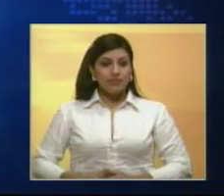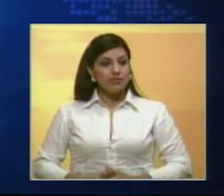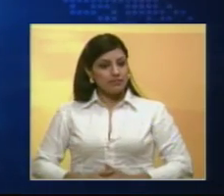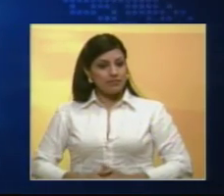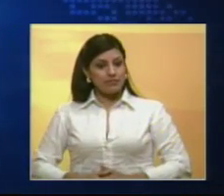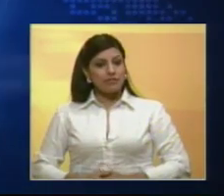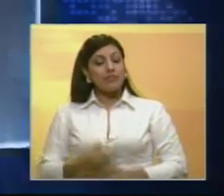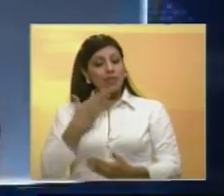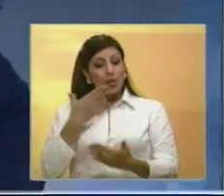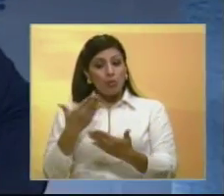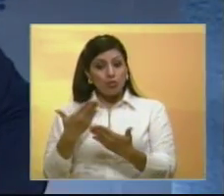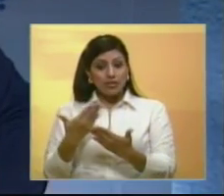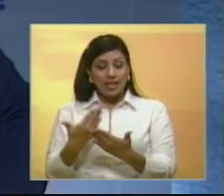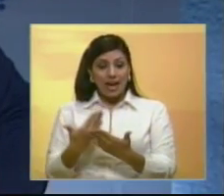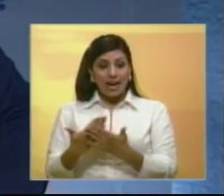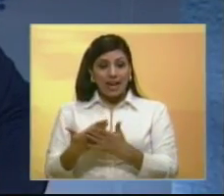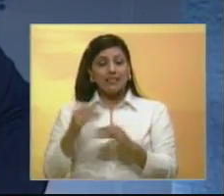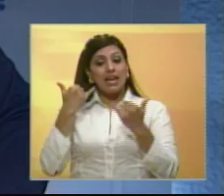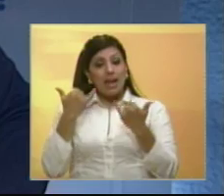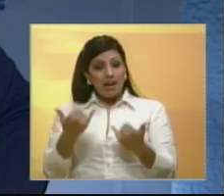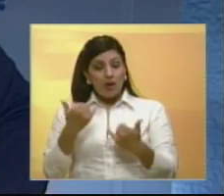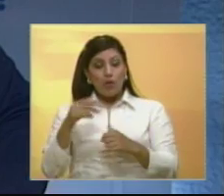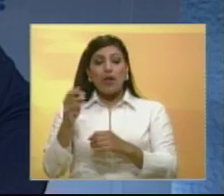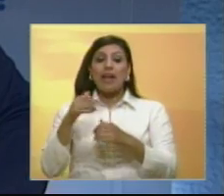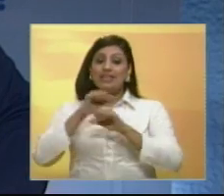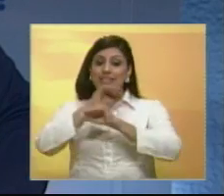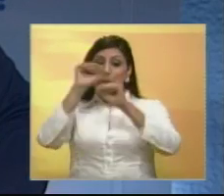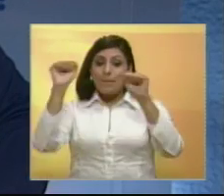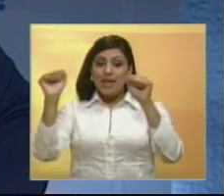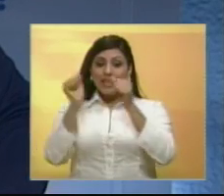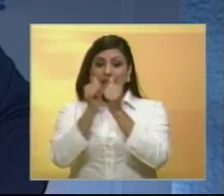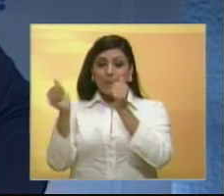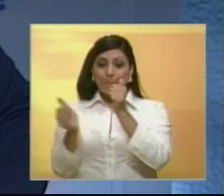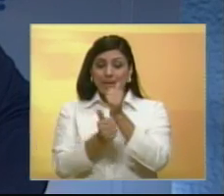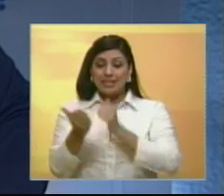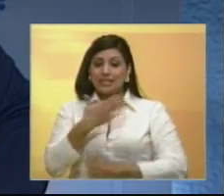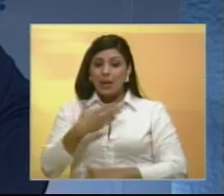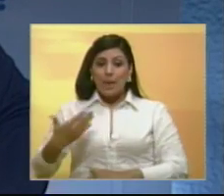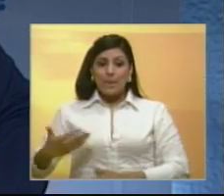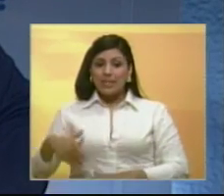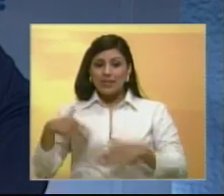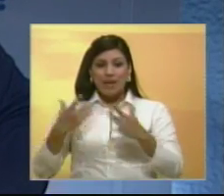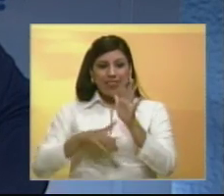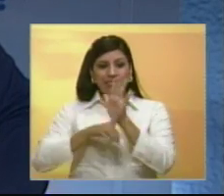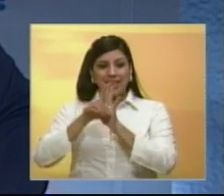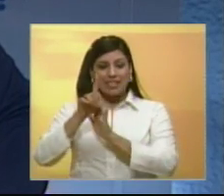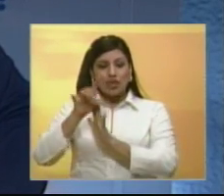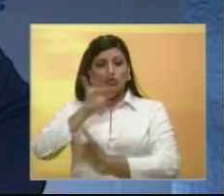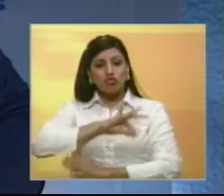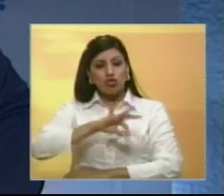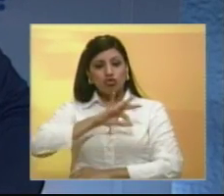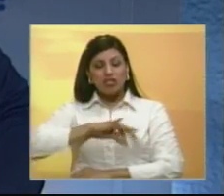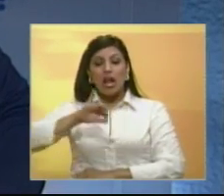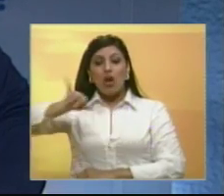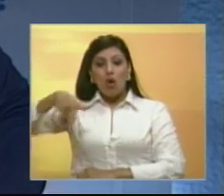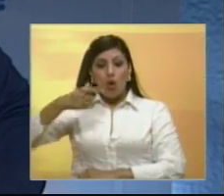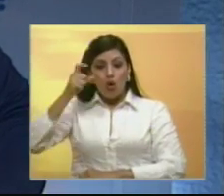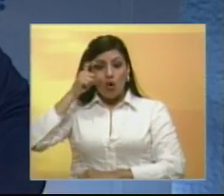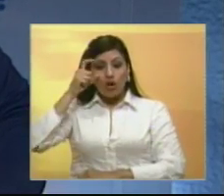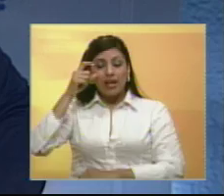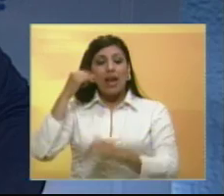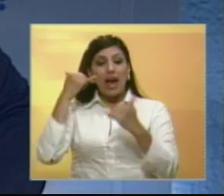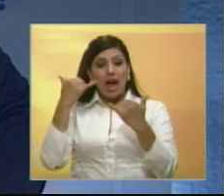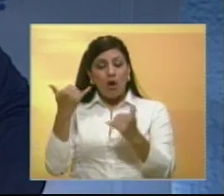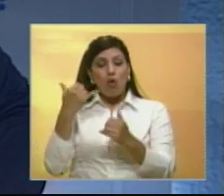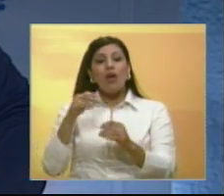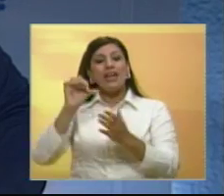Venevisión. Muchísimas gracias, Carla. Esta mañana el vicepresidente para el Desarrollo Social y Revolución de las Misiones, Jorge Arriaza, inauguró el primer